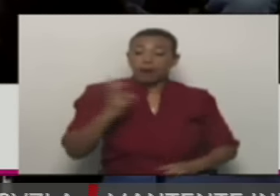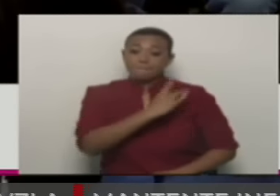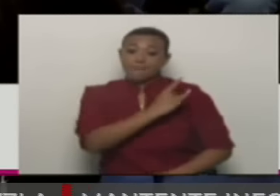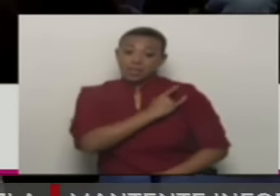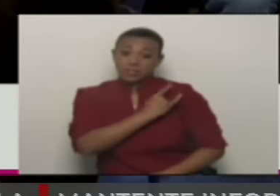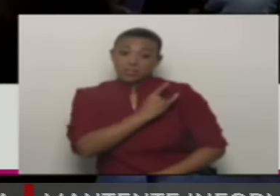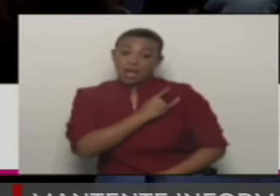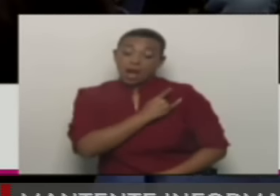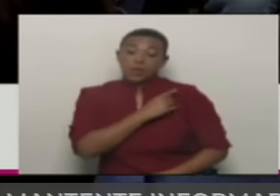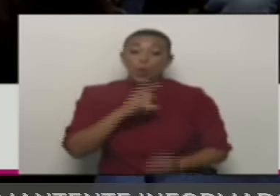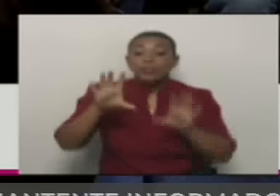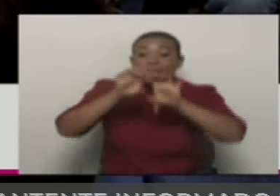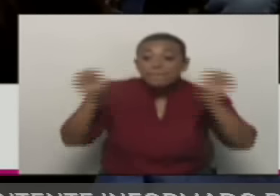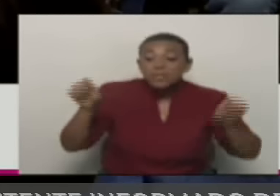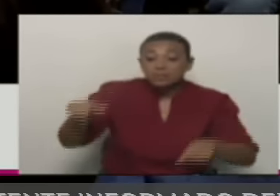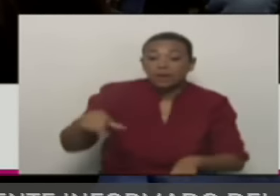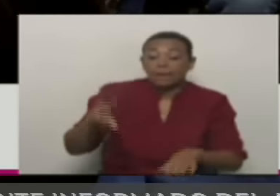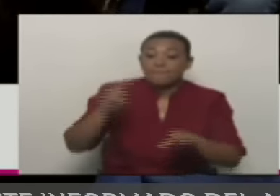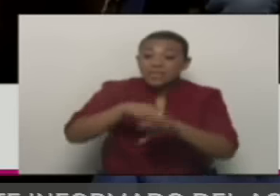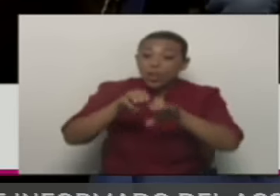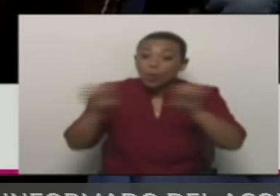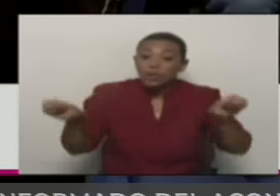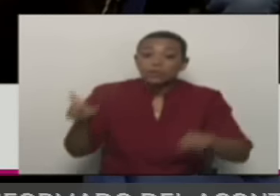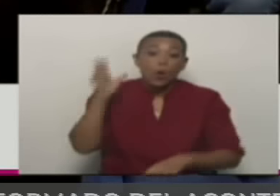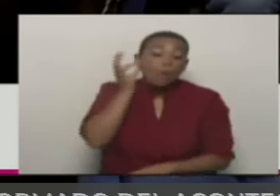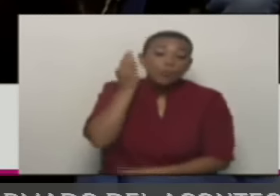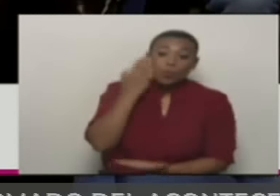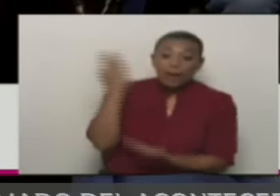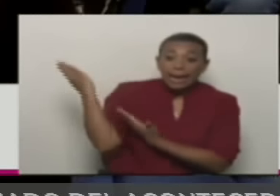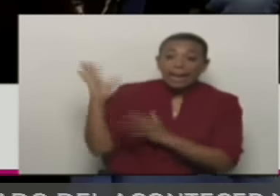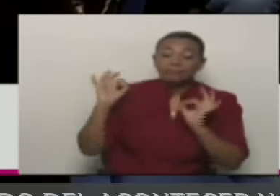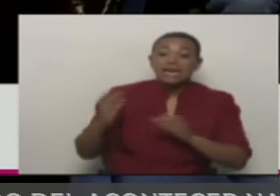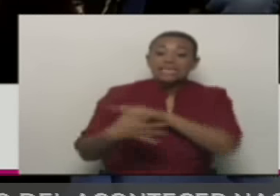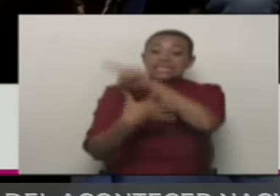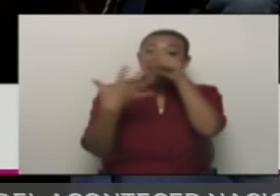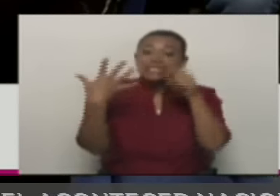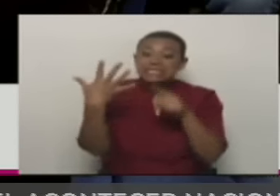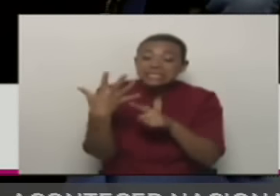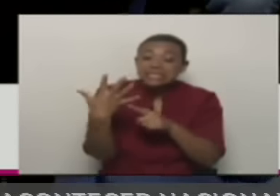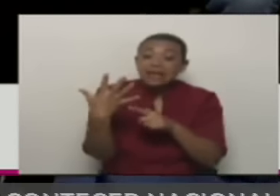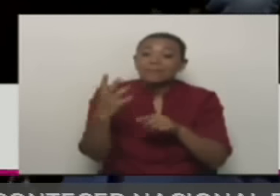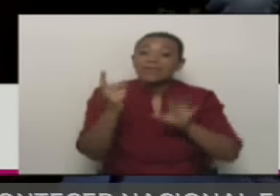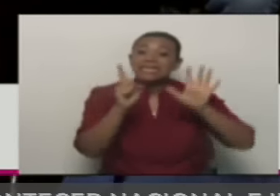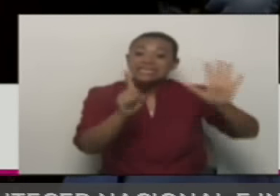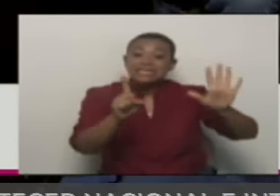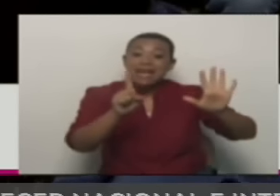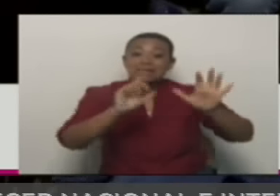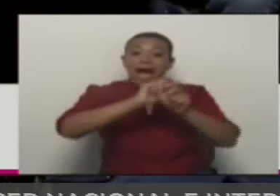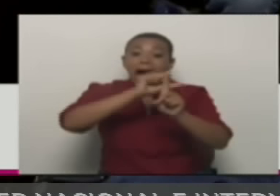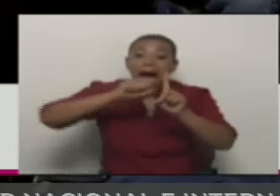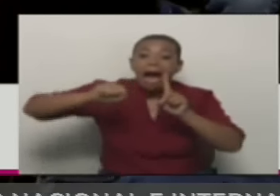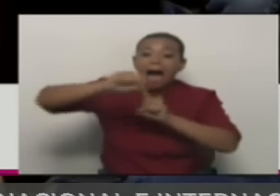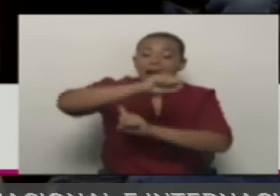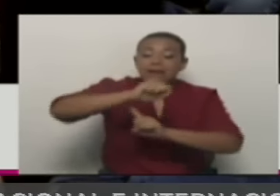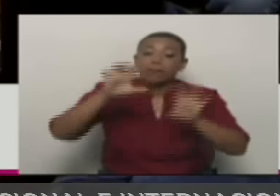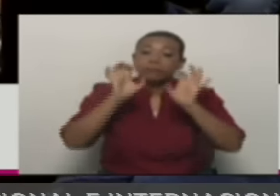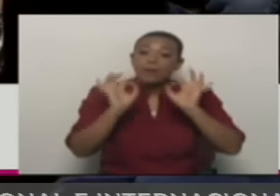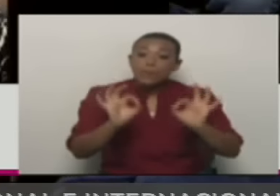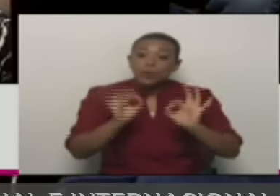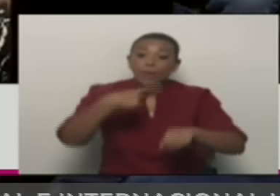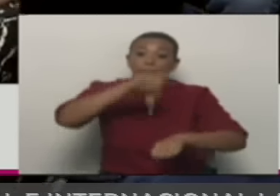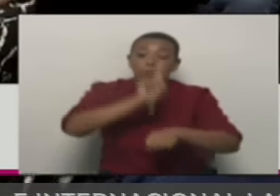Aquí está su rectora, la profesora Belkis Bigot. Tiene seis áreas prioritarias de formación. La primera área son